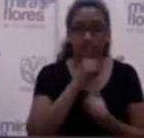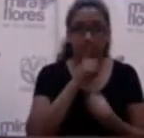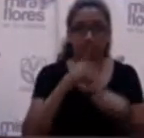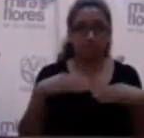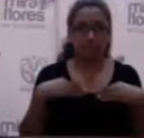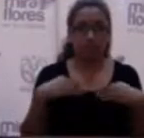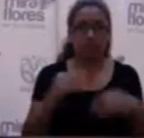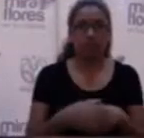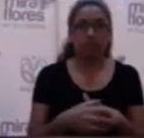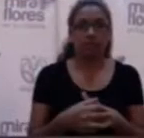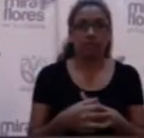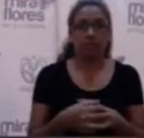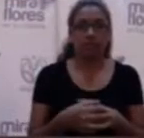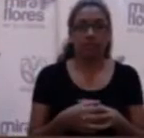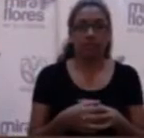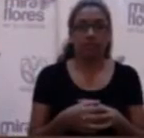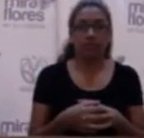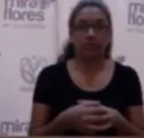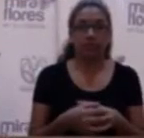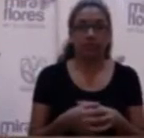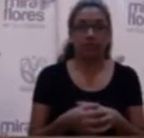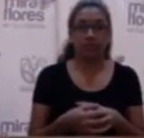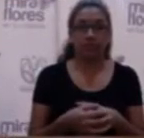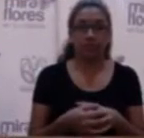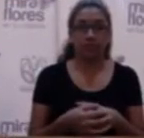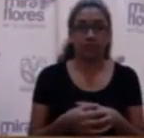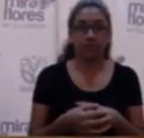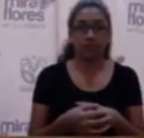regidor Alfredo Lee. Muy bien.